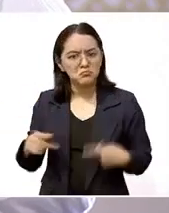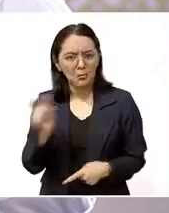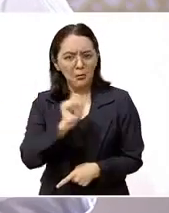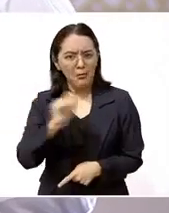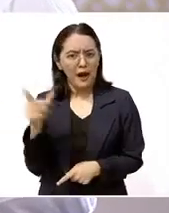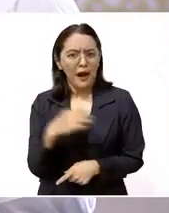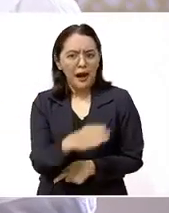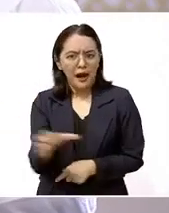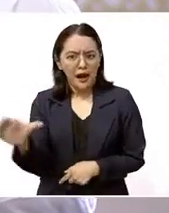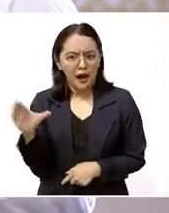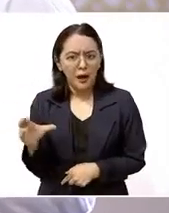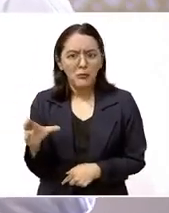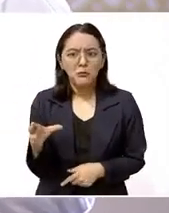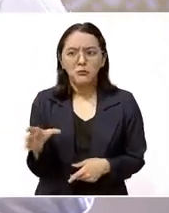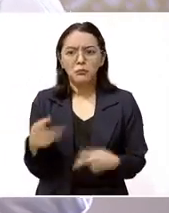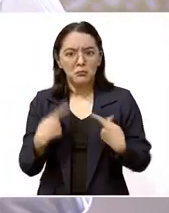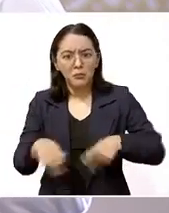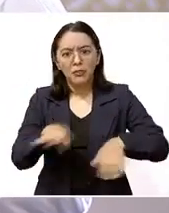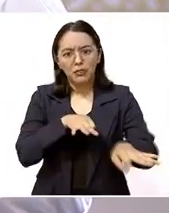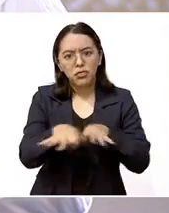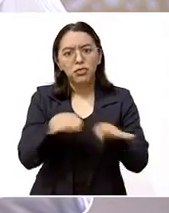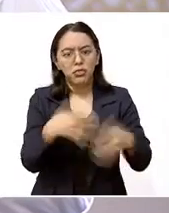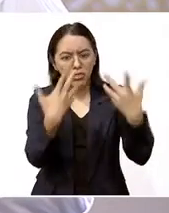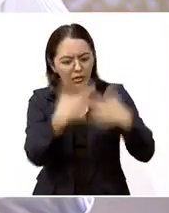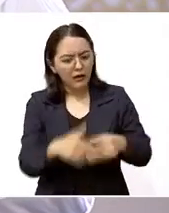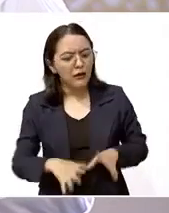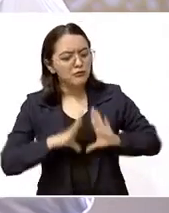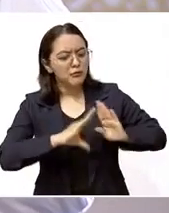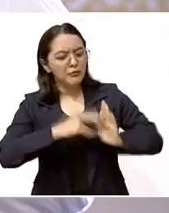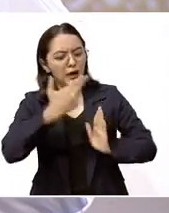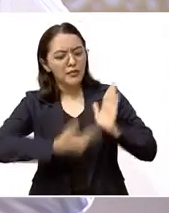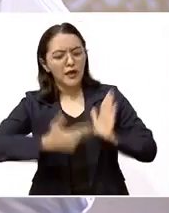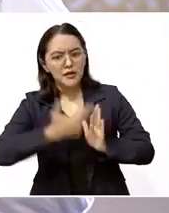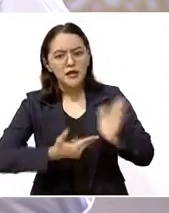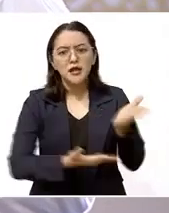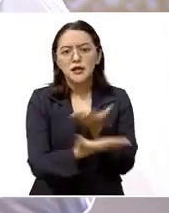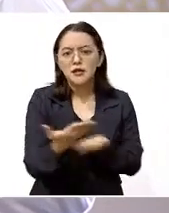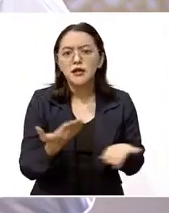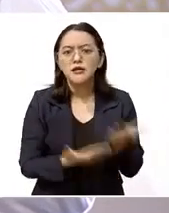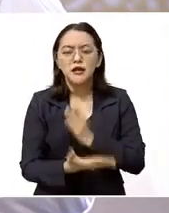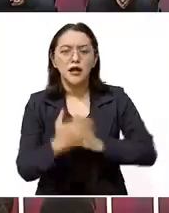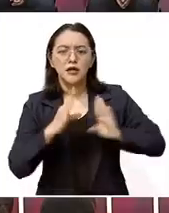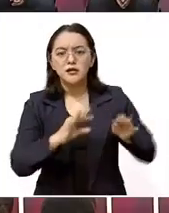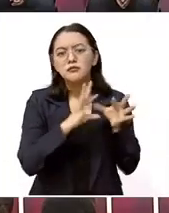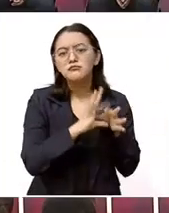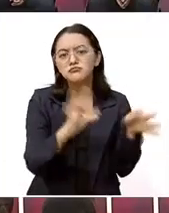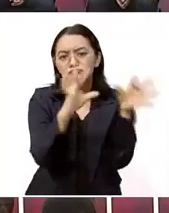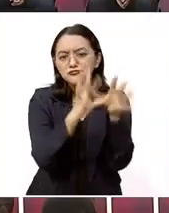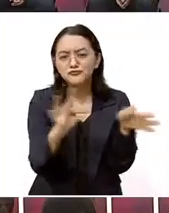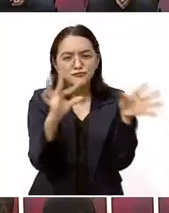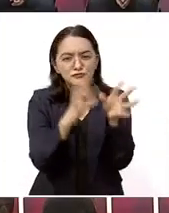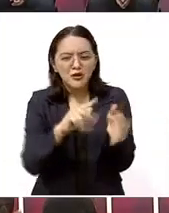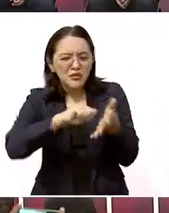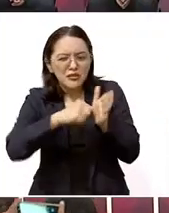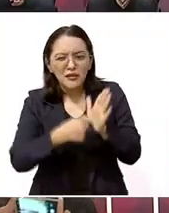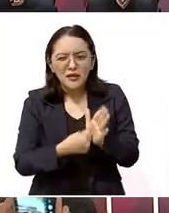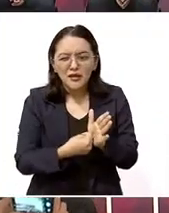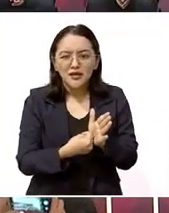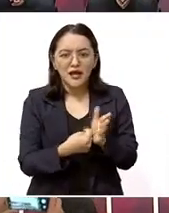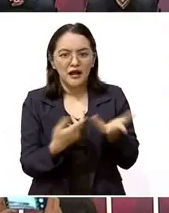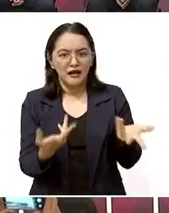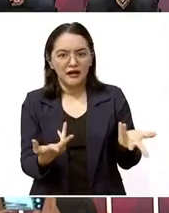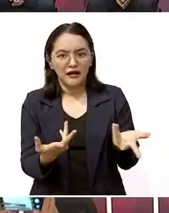grupos de productores a los que se les ofrecen talleres, guías y asistencia técnica en lo que hemos decidido